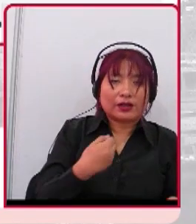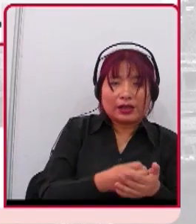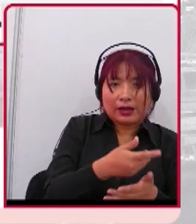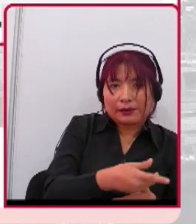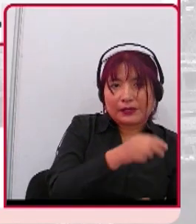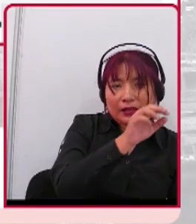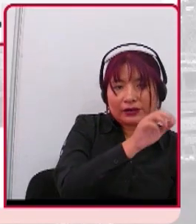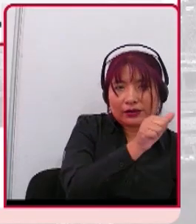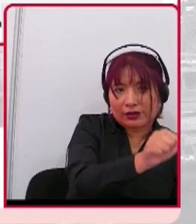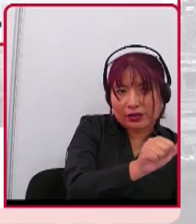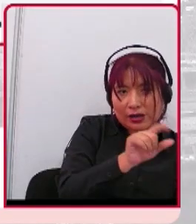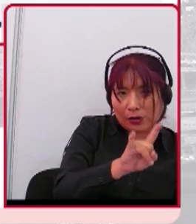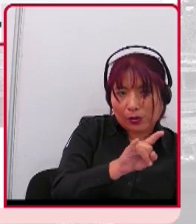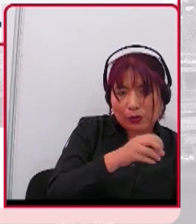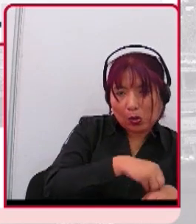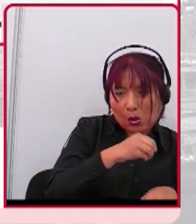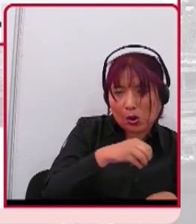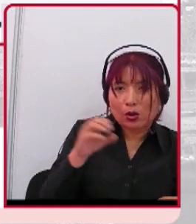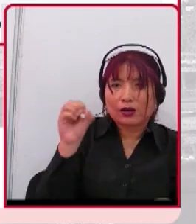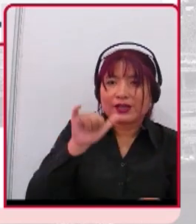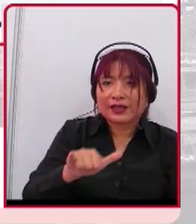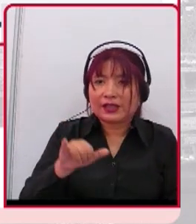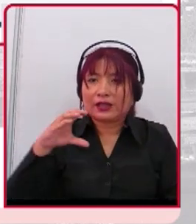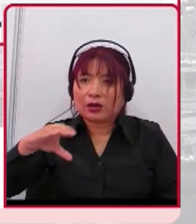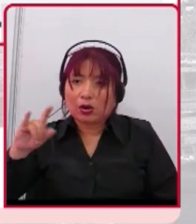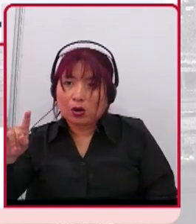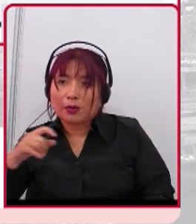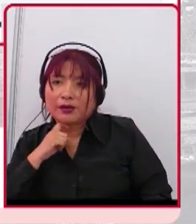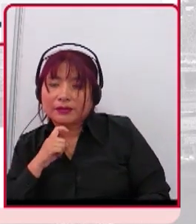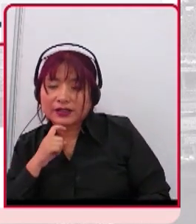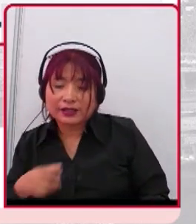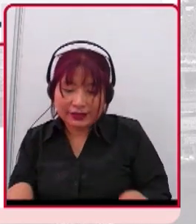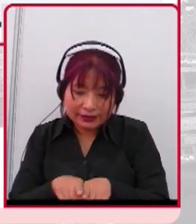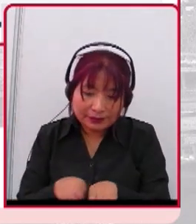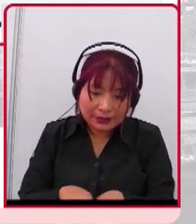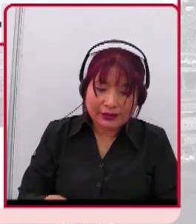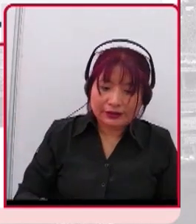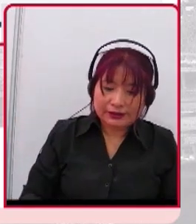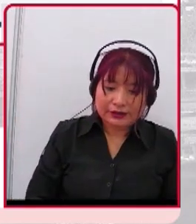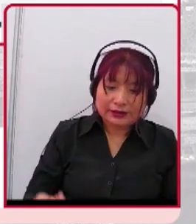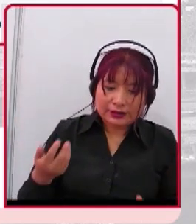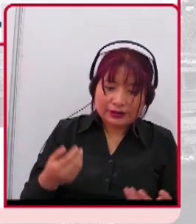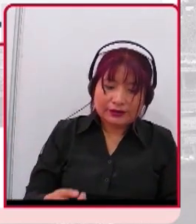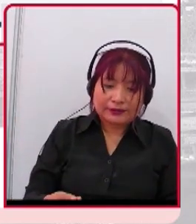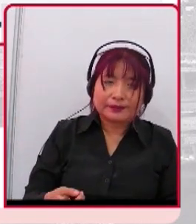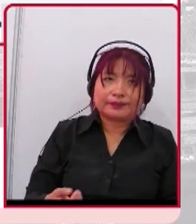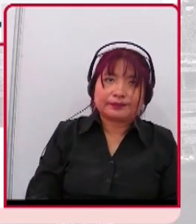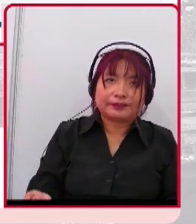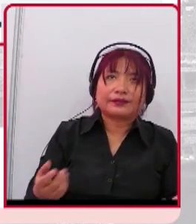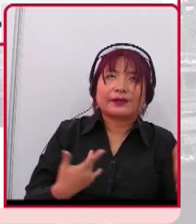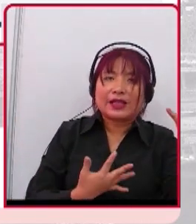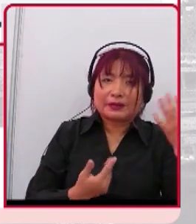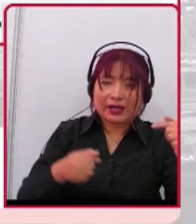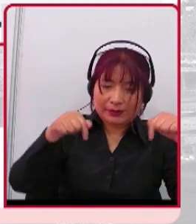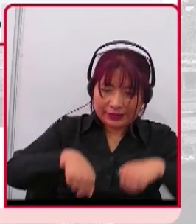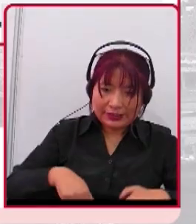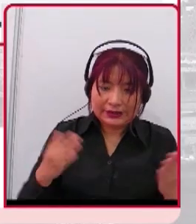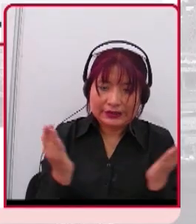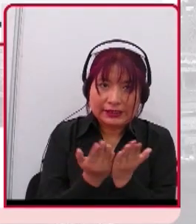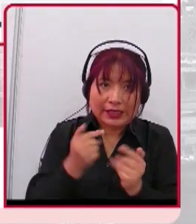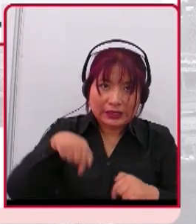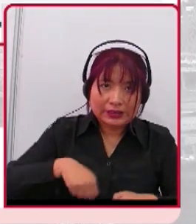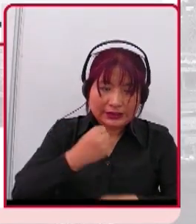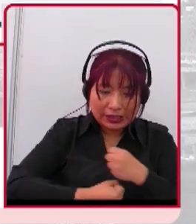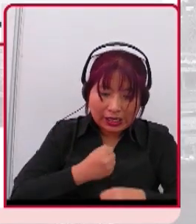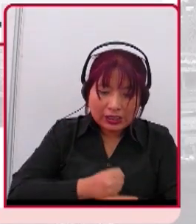el beneficio que otorga. Y lo que proyectamos para este año, al cierre de este año, un incremento de 17 millones de dólares como